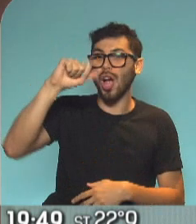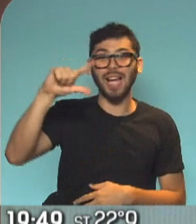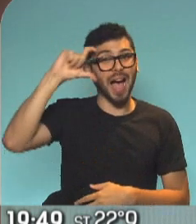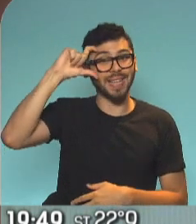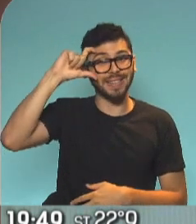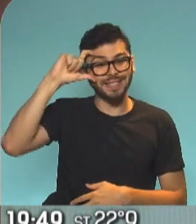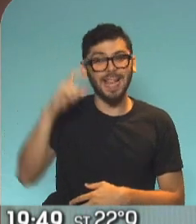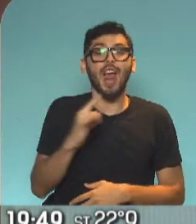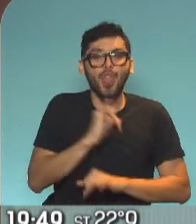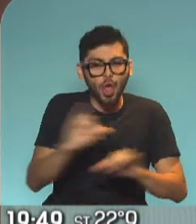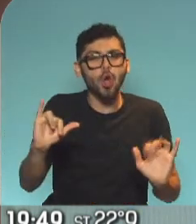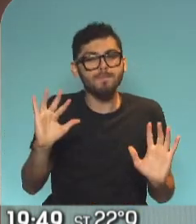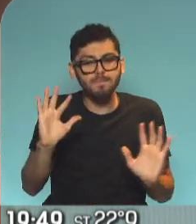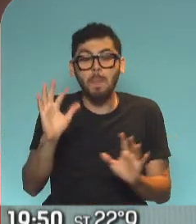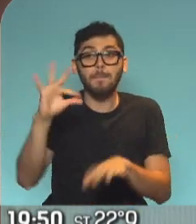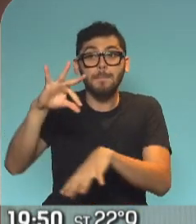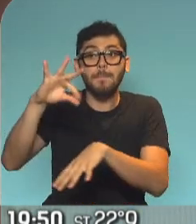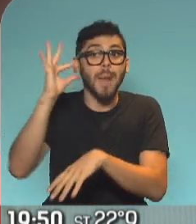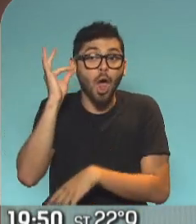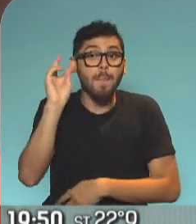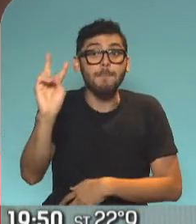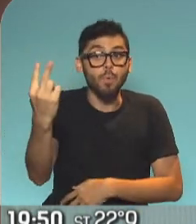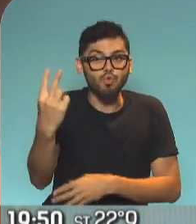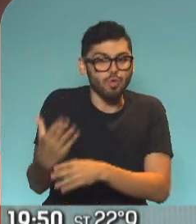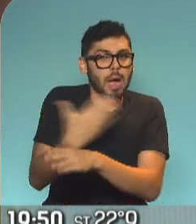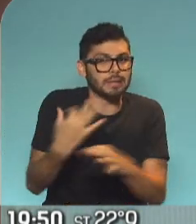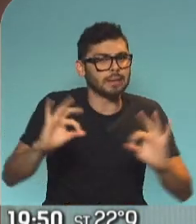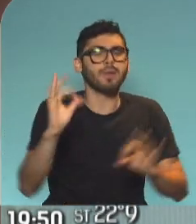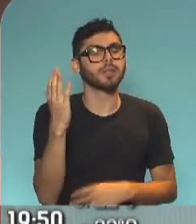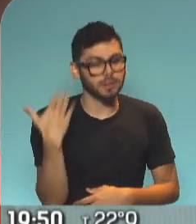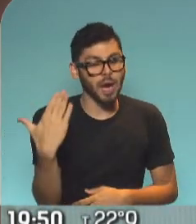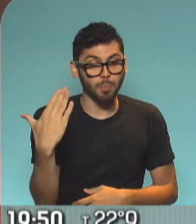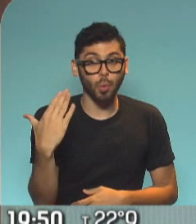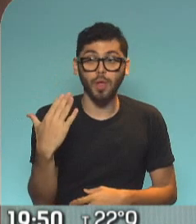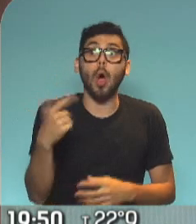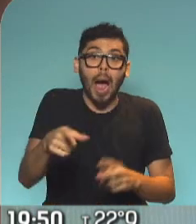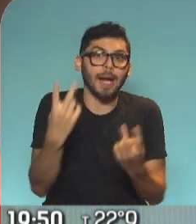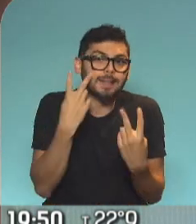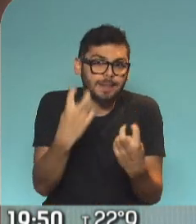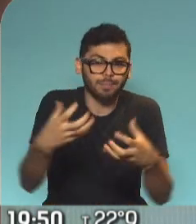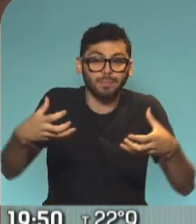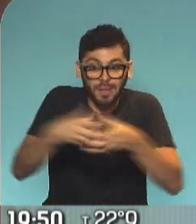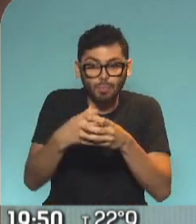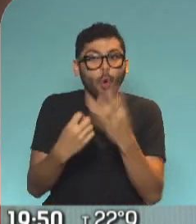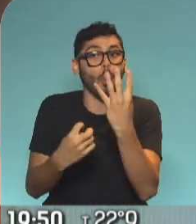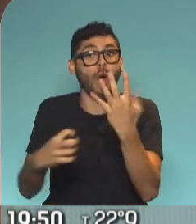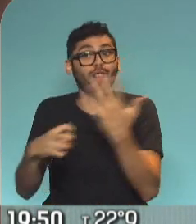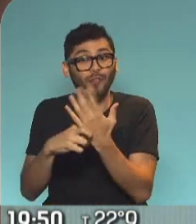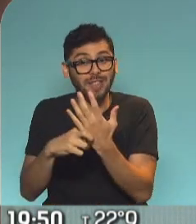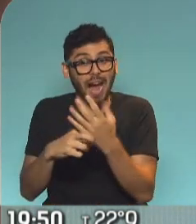se podía haber evitado la muerte de maradona bueno eso es lo que está investigando la causa de un equipo de cuatro fiscales que